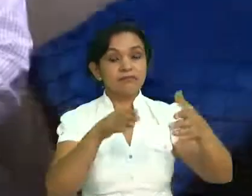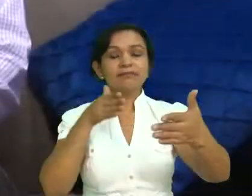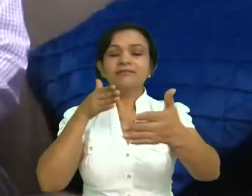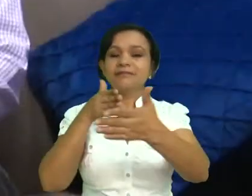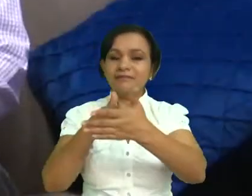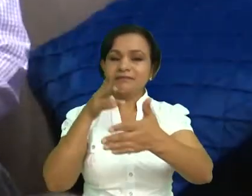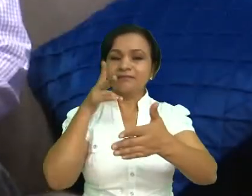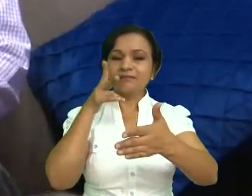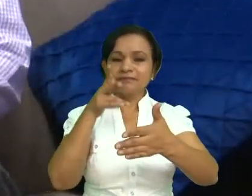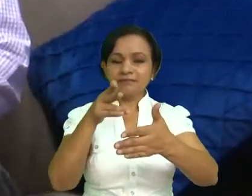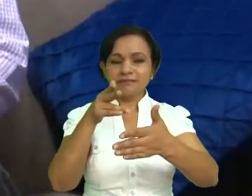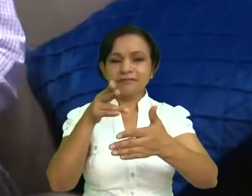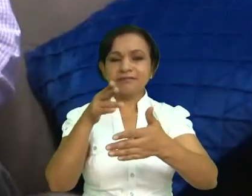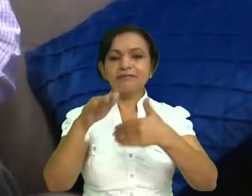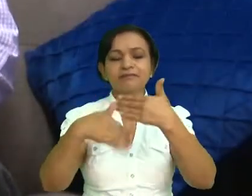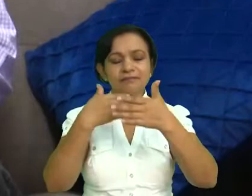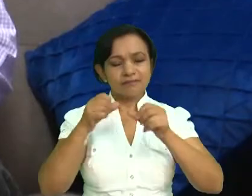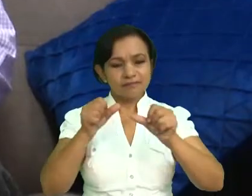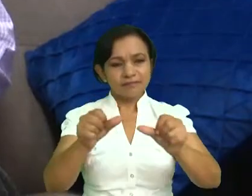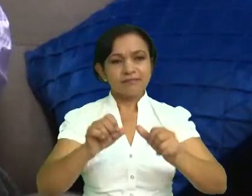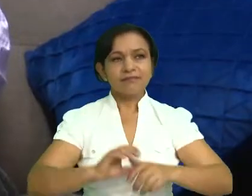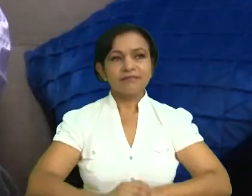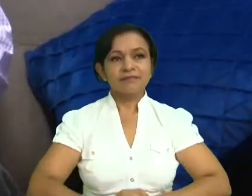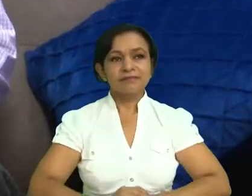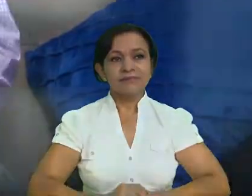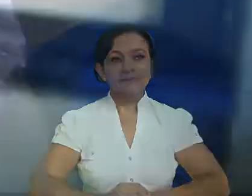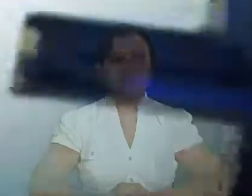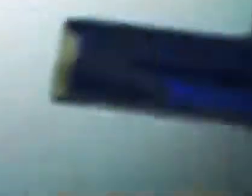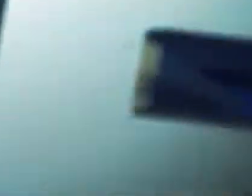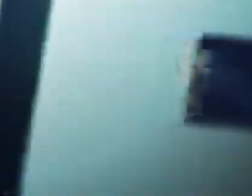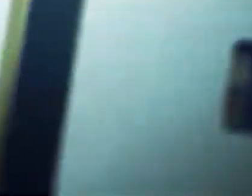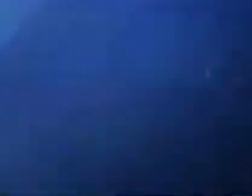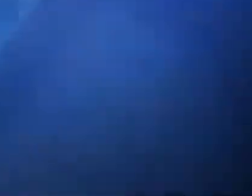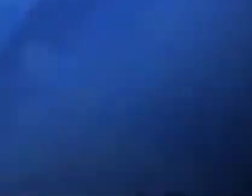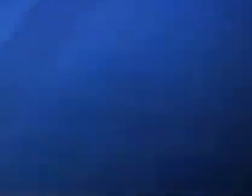una breve pausa y nosotros ya volvemos.